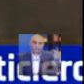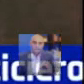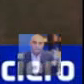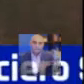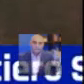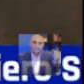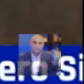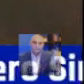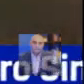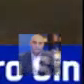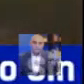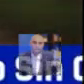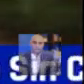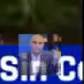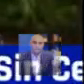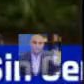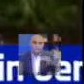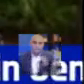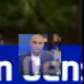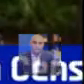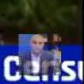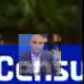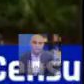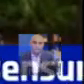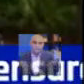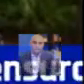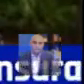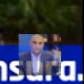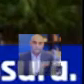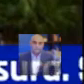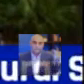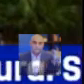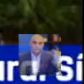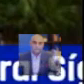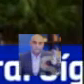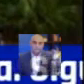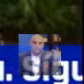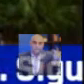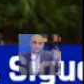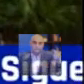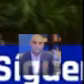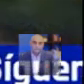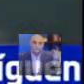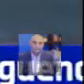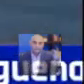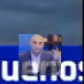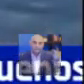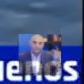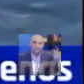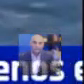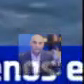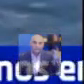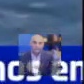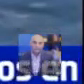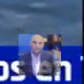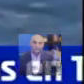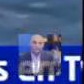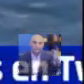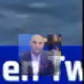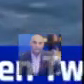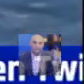estas revoluciones aquí en México, desde que la apodaban Nueva España, y en